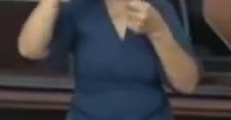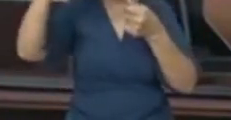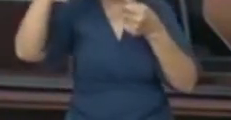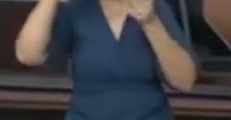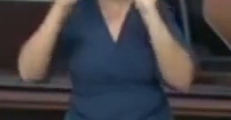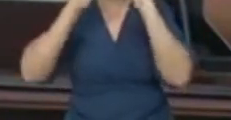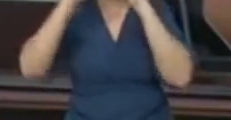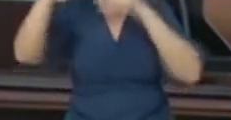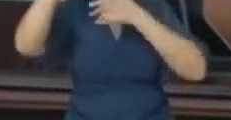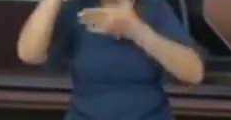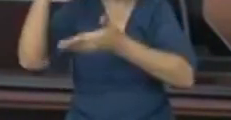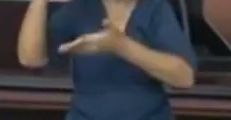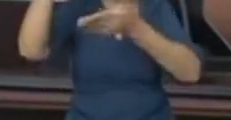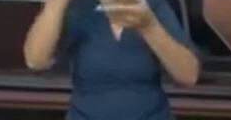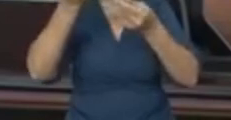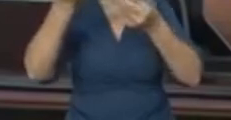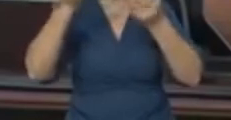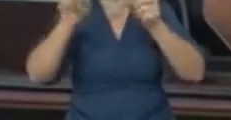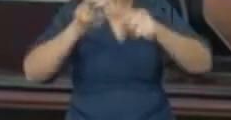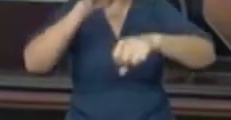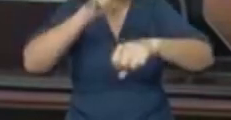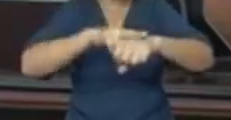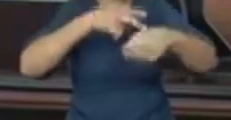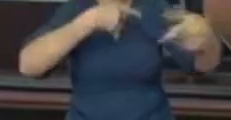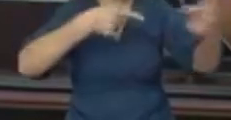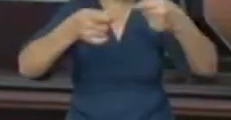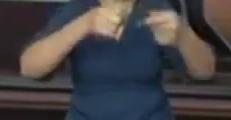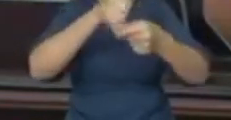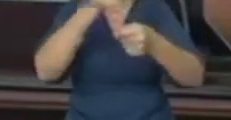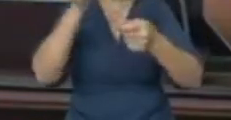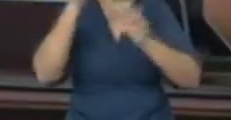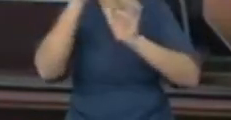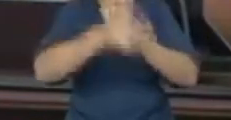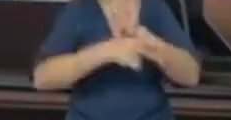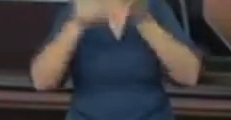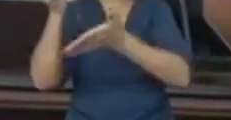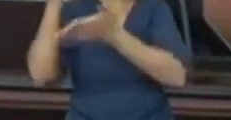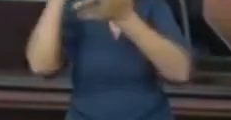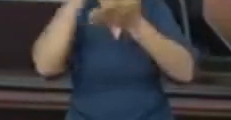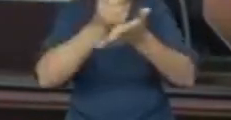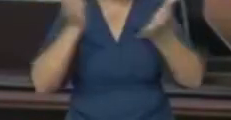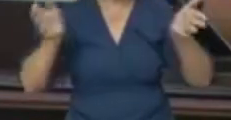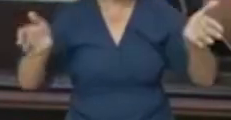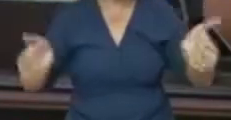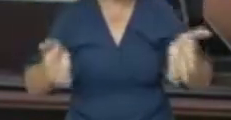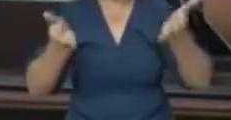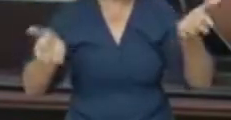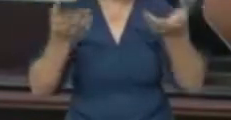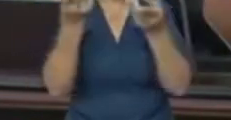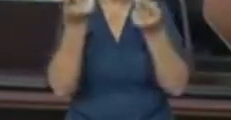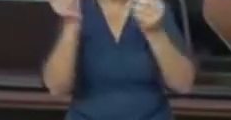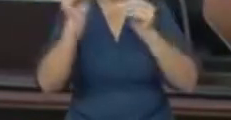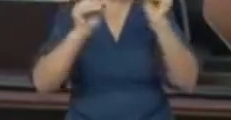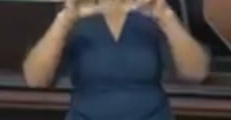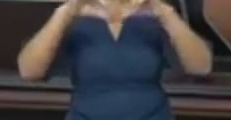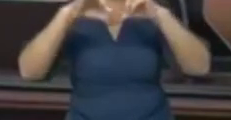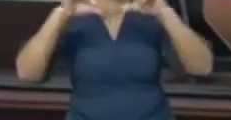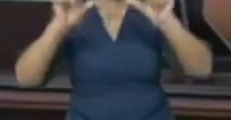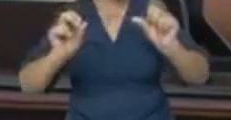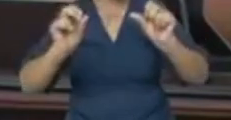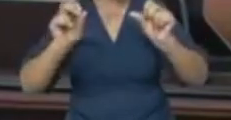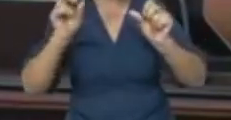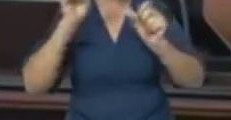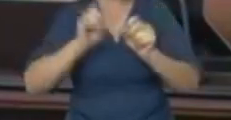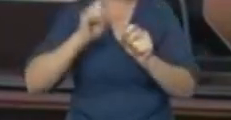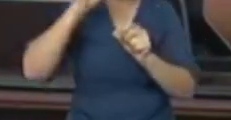de promoción de la inversión directa nacional o extranjera, que permite impulsar el crecimiento económico del país y